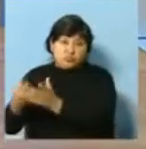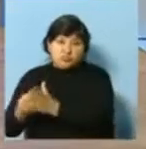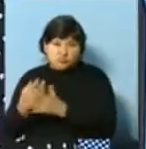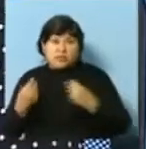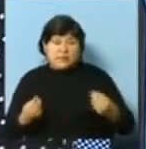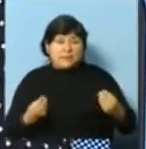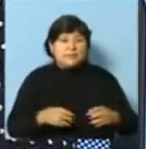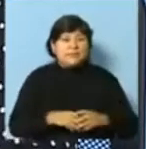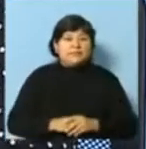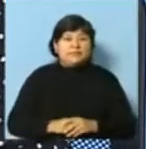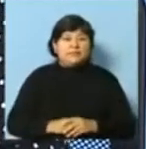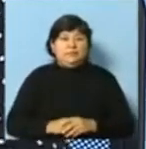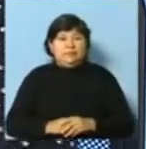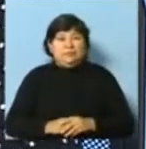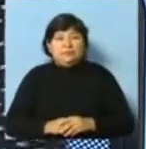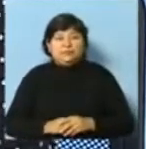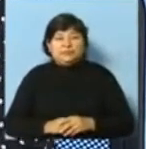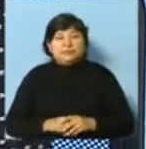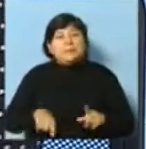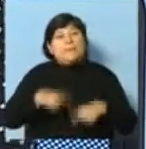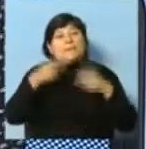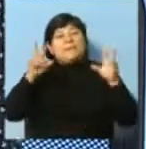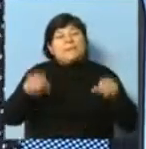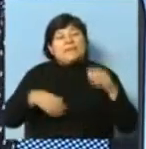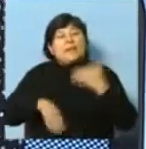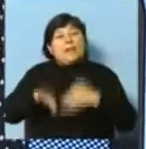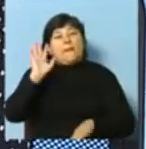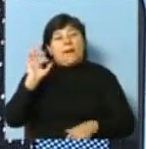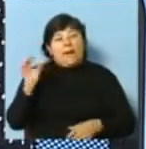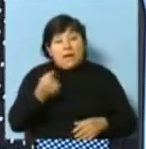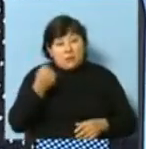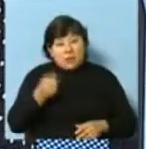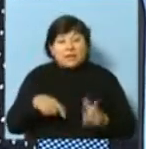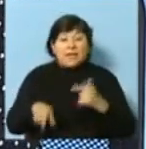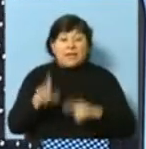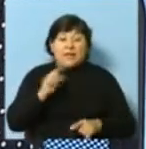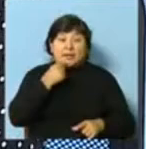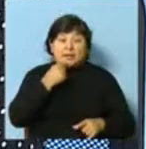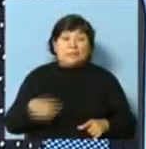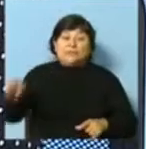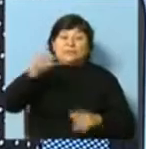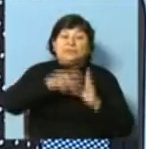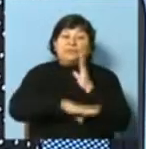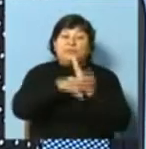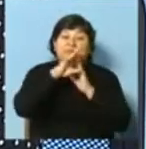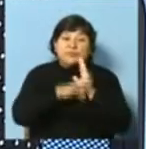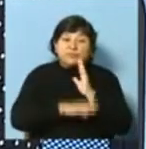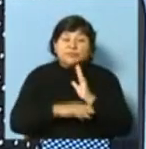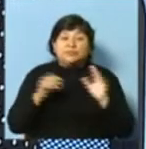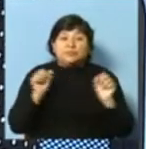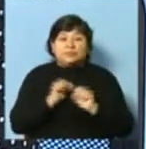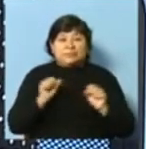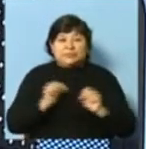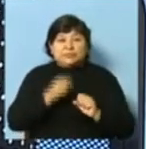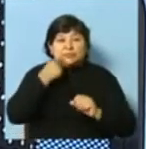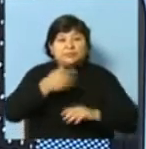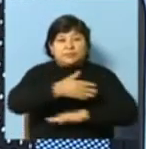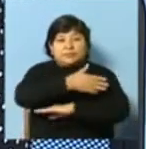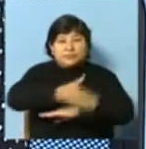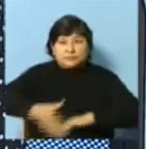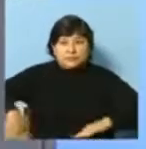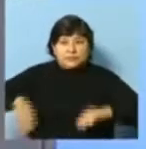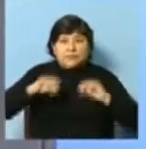provincia no solamente la capital pero acá es donde vivimos y donde la gente reclama las condiciones climáticas que ha dejado las calles